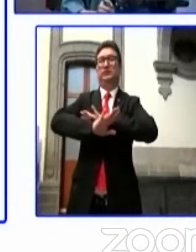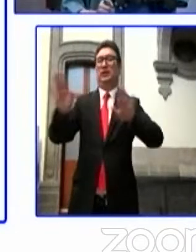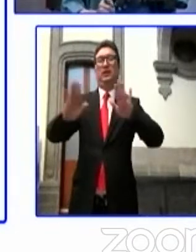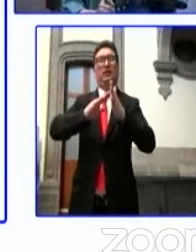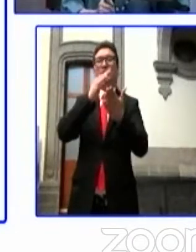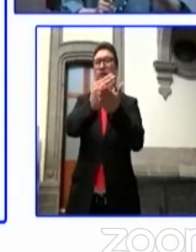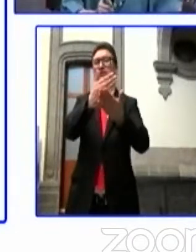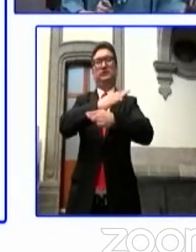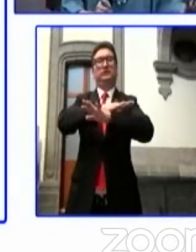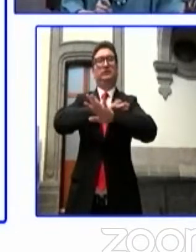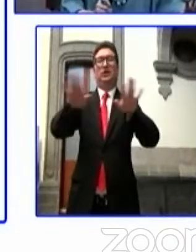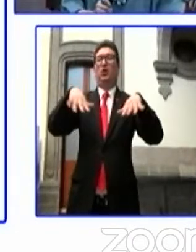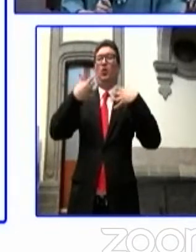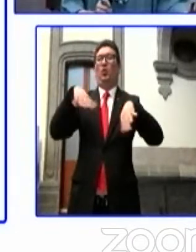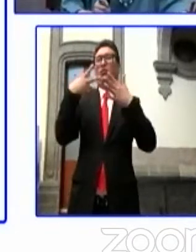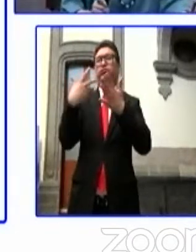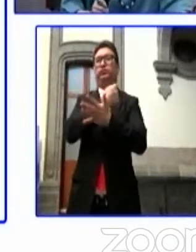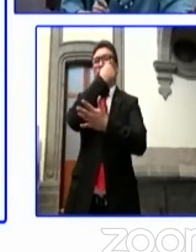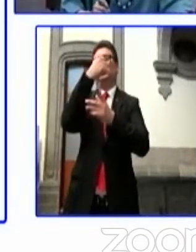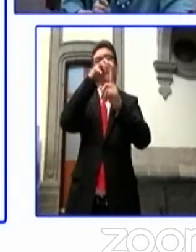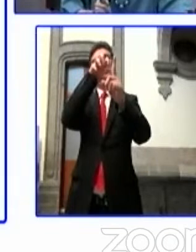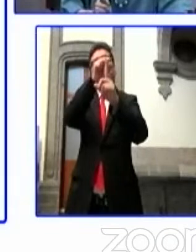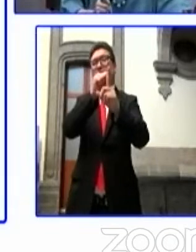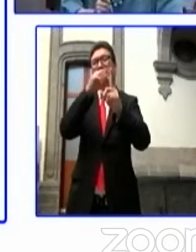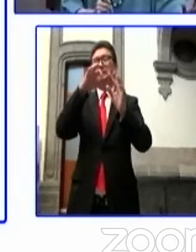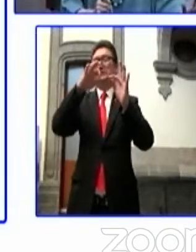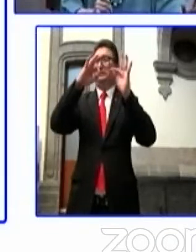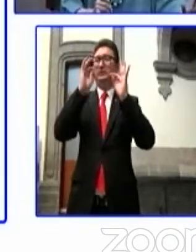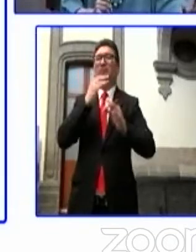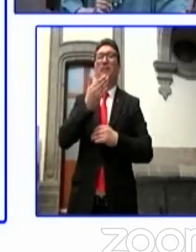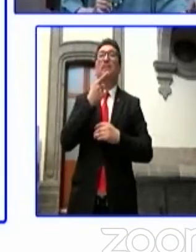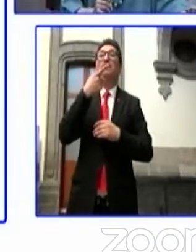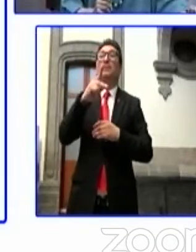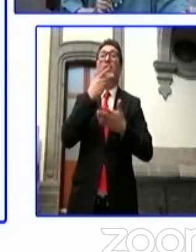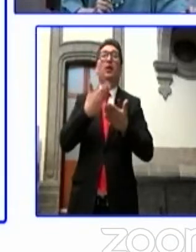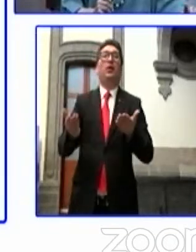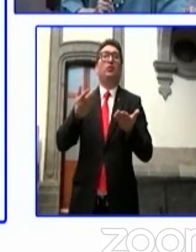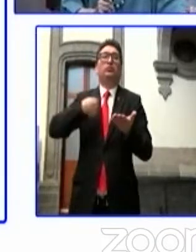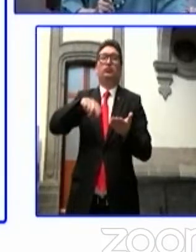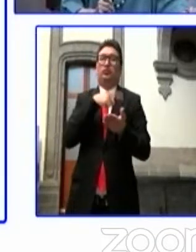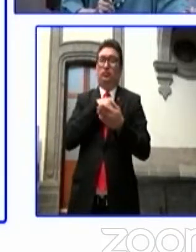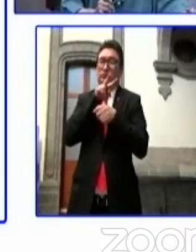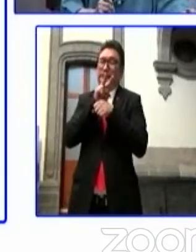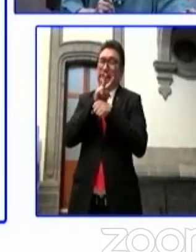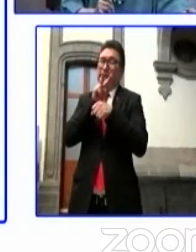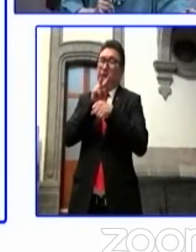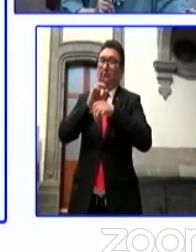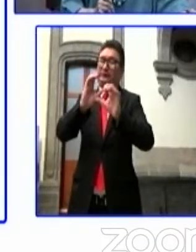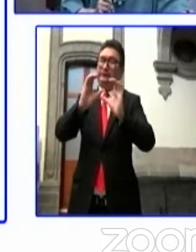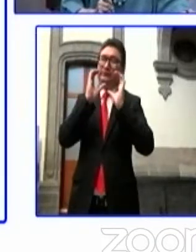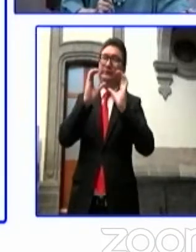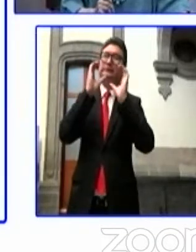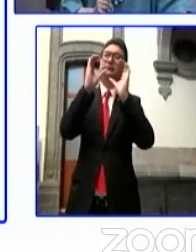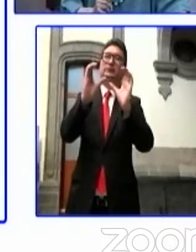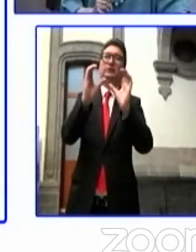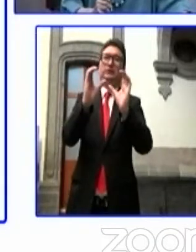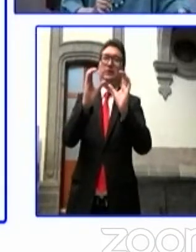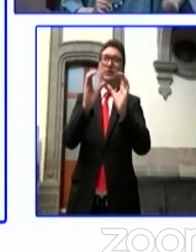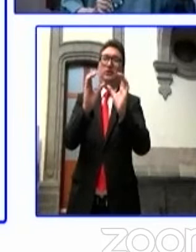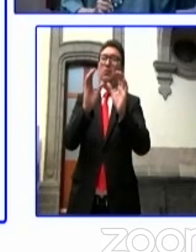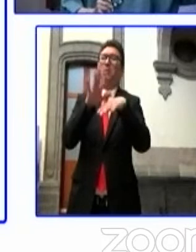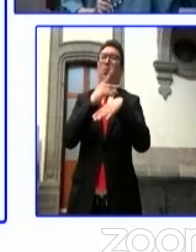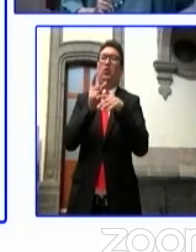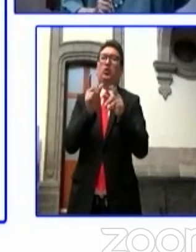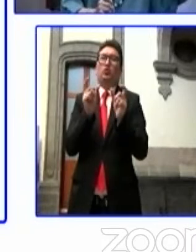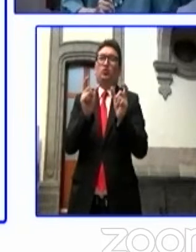logro fantástico. Nada más que, claro, ahora tenemos que hacerle marcaje personal. Es decir, hay que primero que